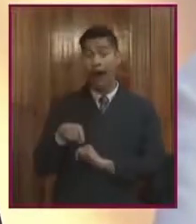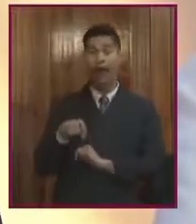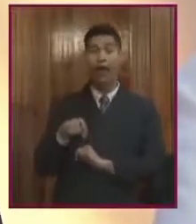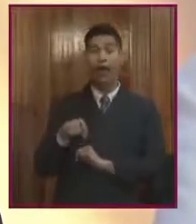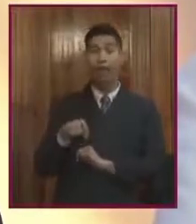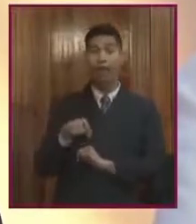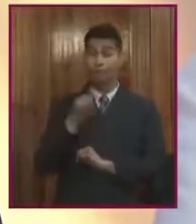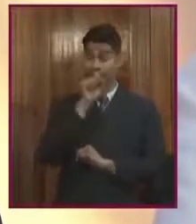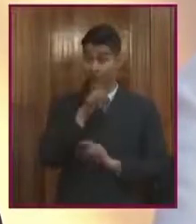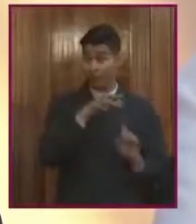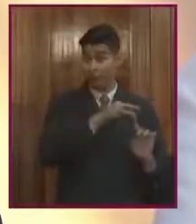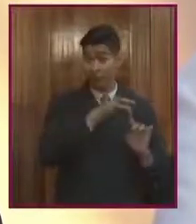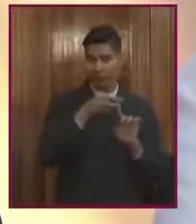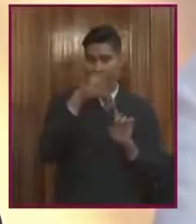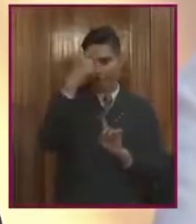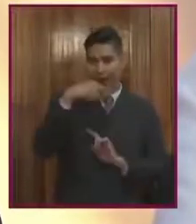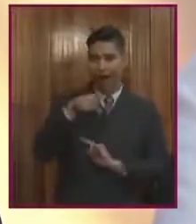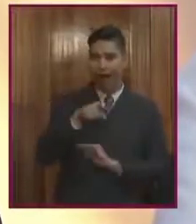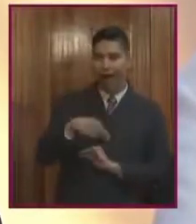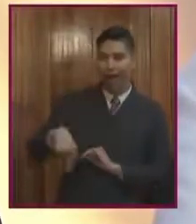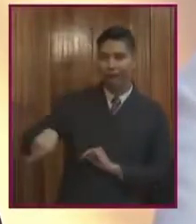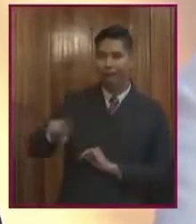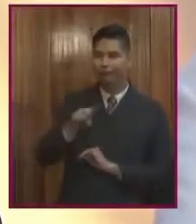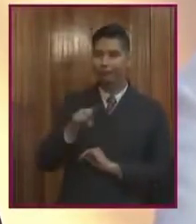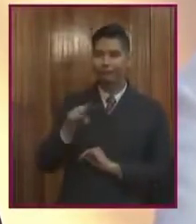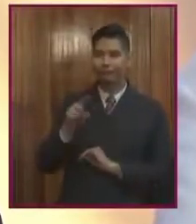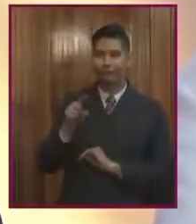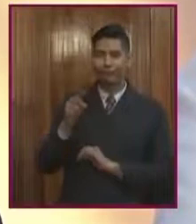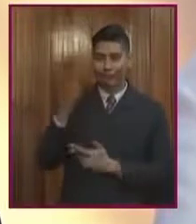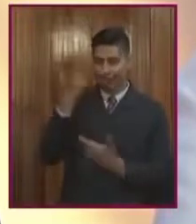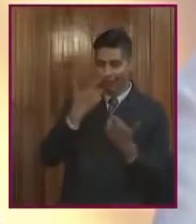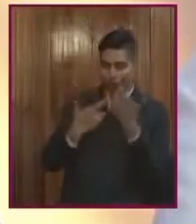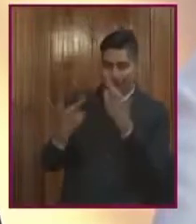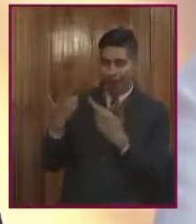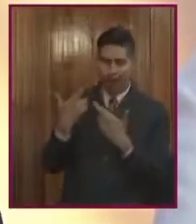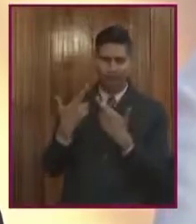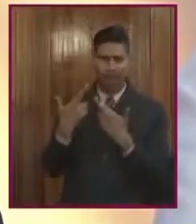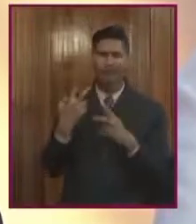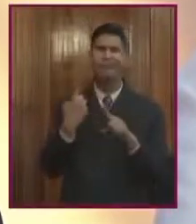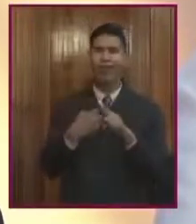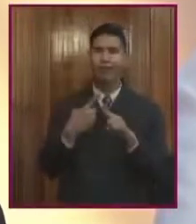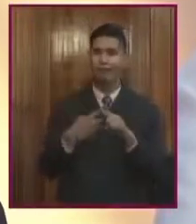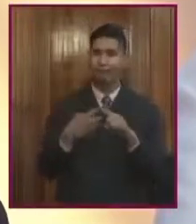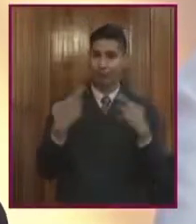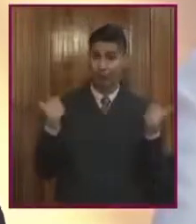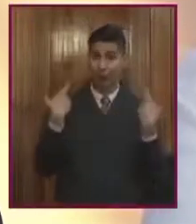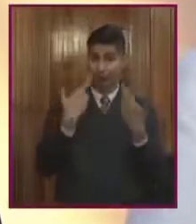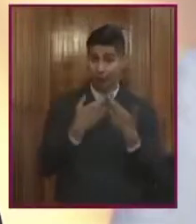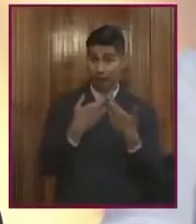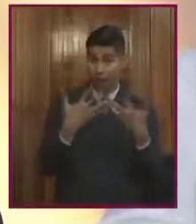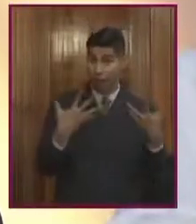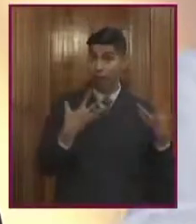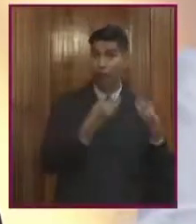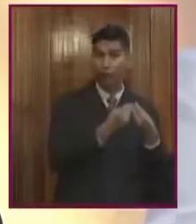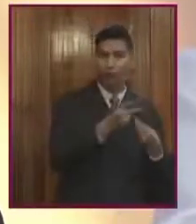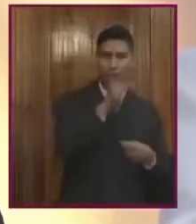haber, que puedan realizar o que podamos realizar docentes y en sus casos padres de